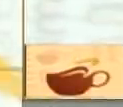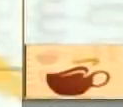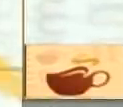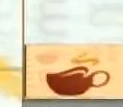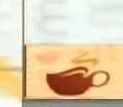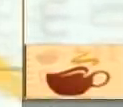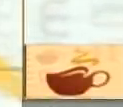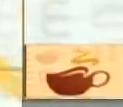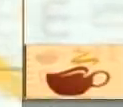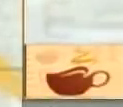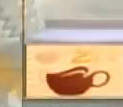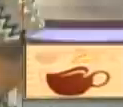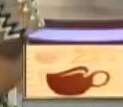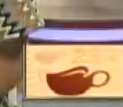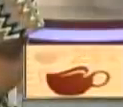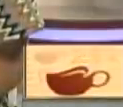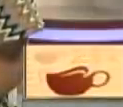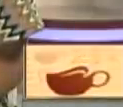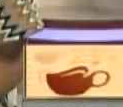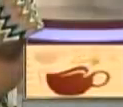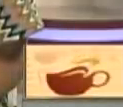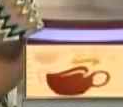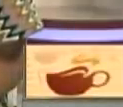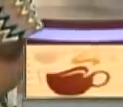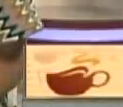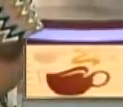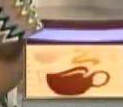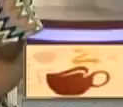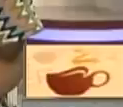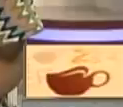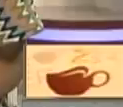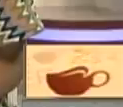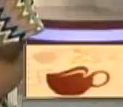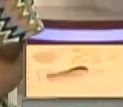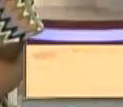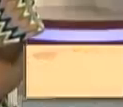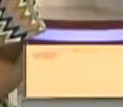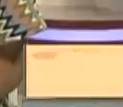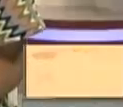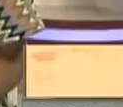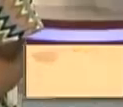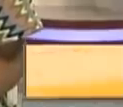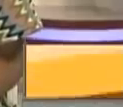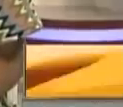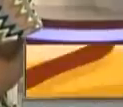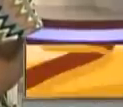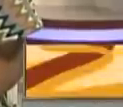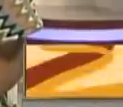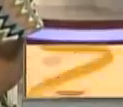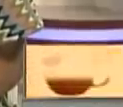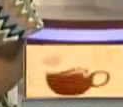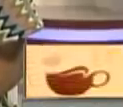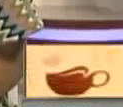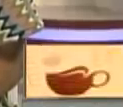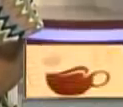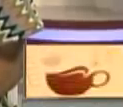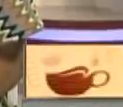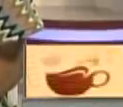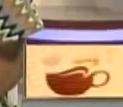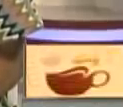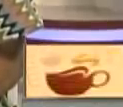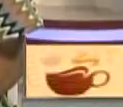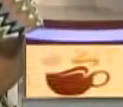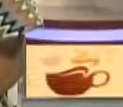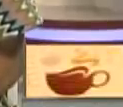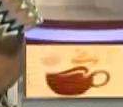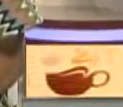11:16 de la mañana, amigos. A esta hora, el fiscal general de la República, Tarek Williams, ha tenido importante información que compartir con nosotros. Adelante,